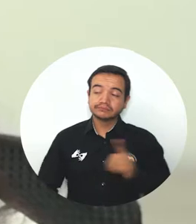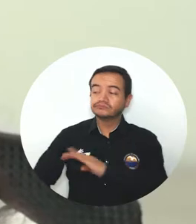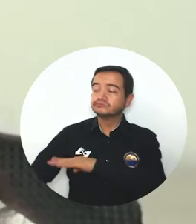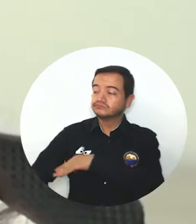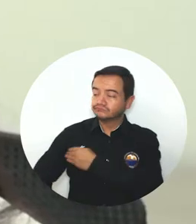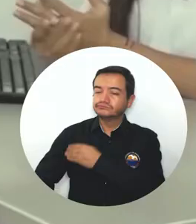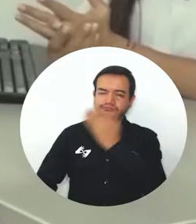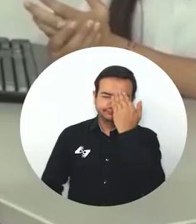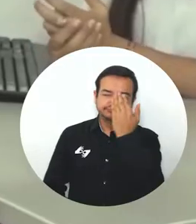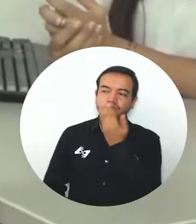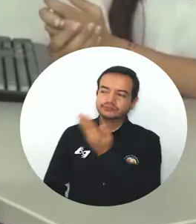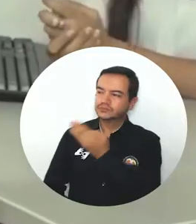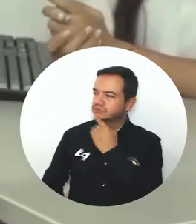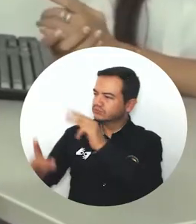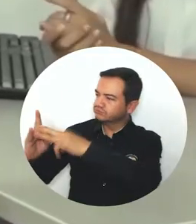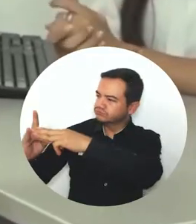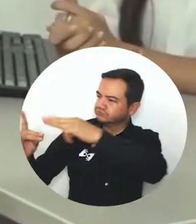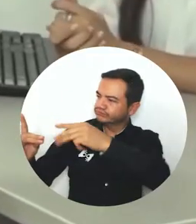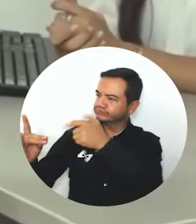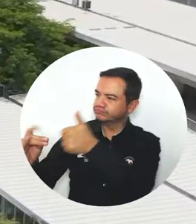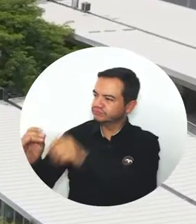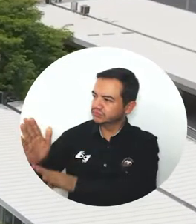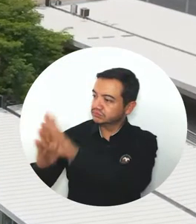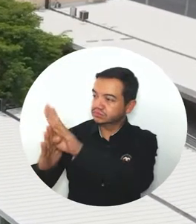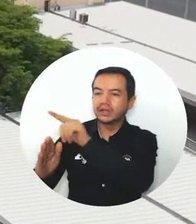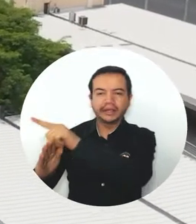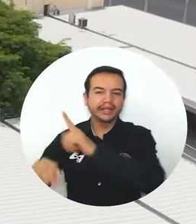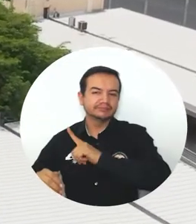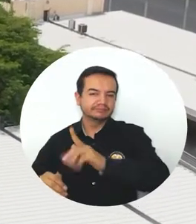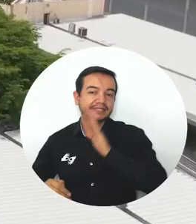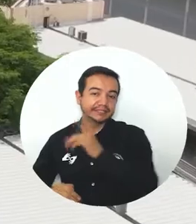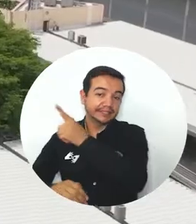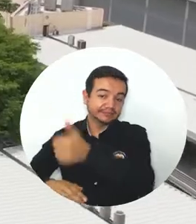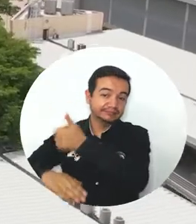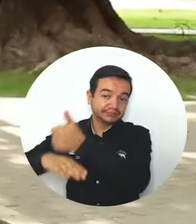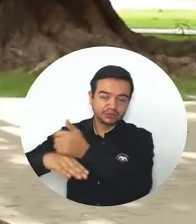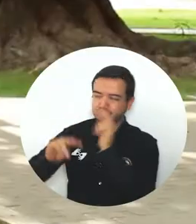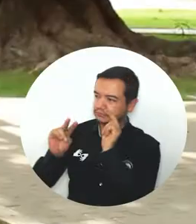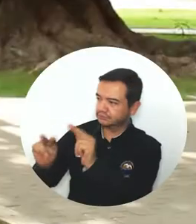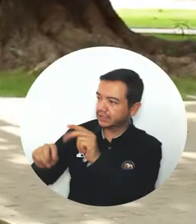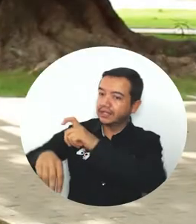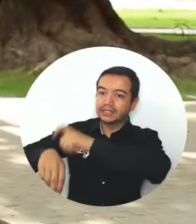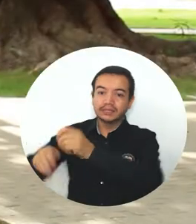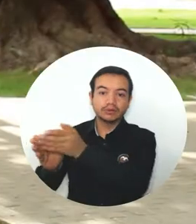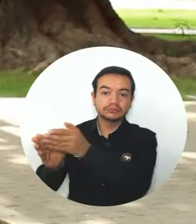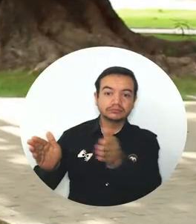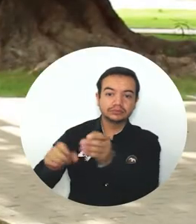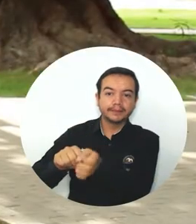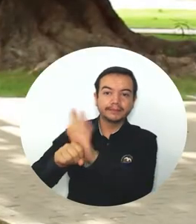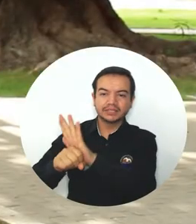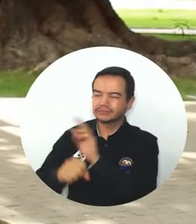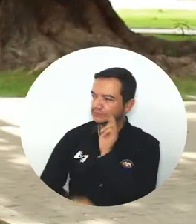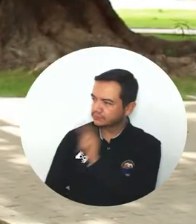su comunidad universitaria, pues, el liderazgo del rector que hemos venido realizando durante la pandemia, como un fruto de ese esfuerzo